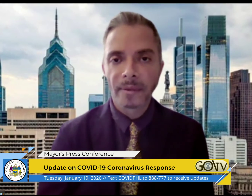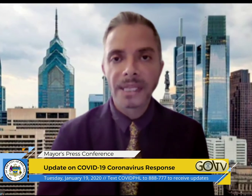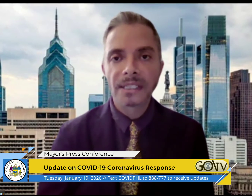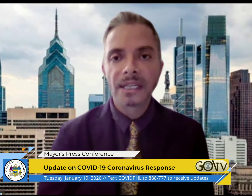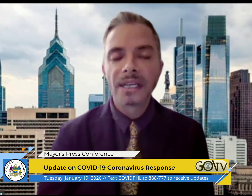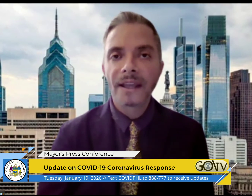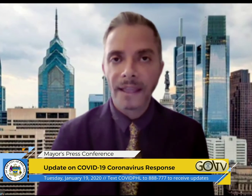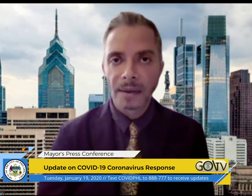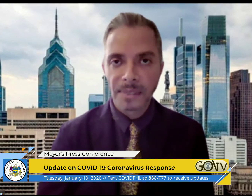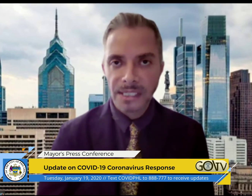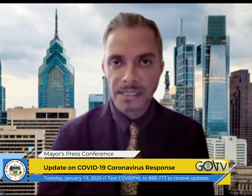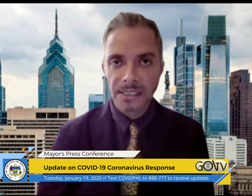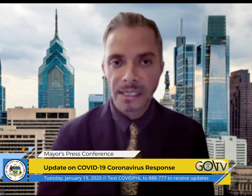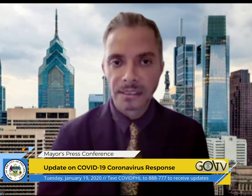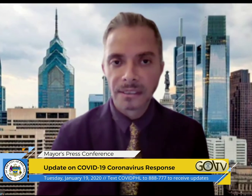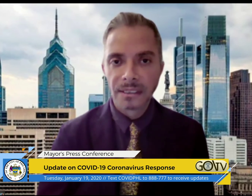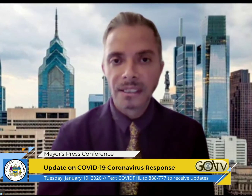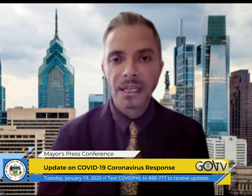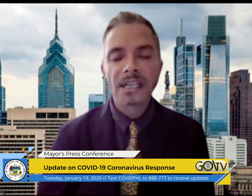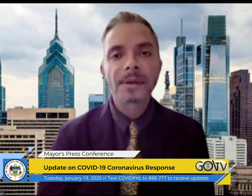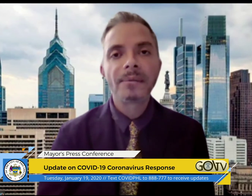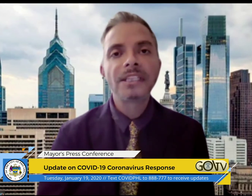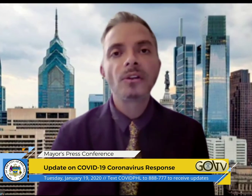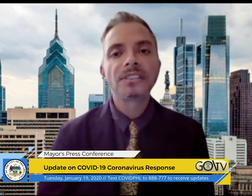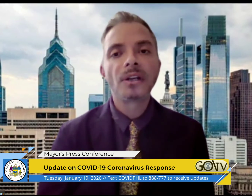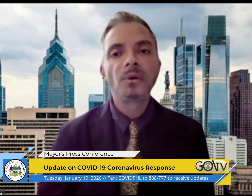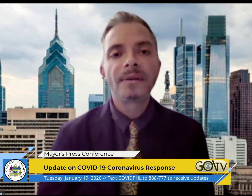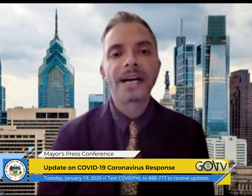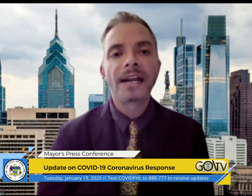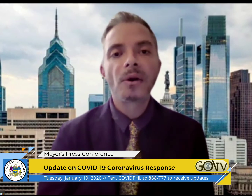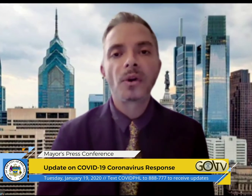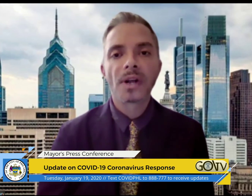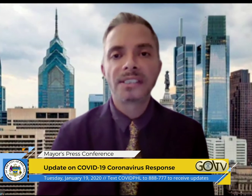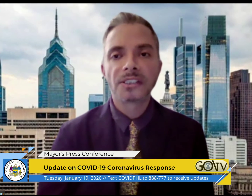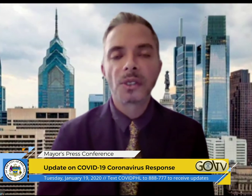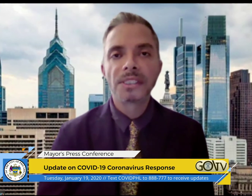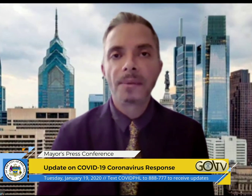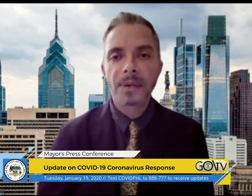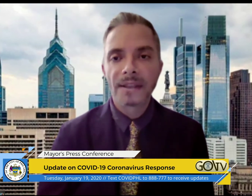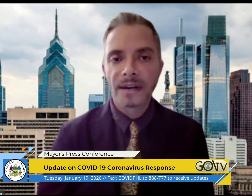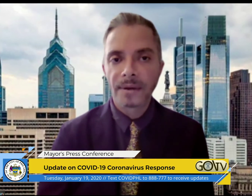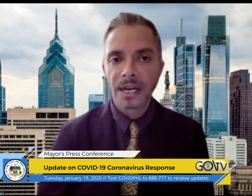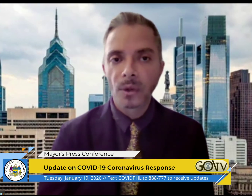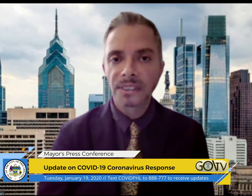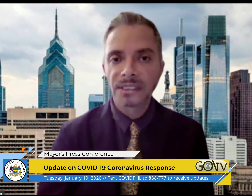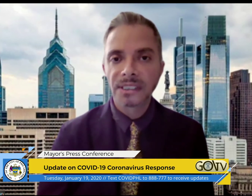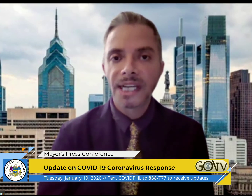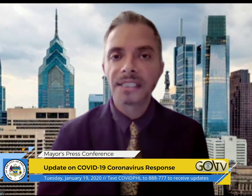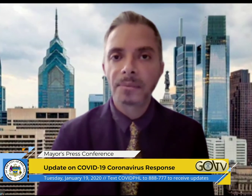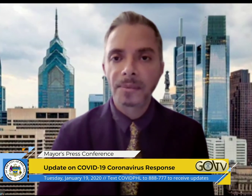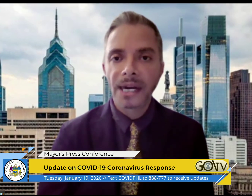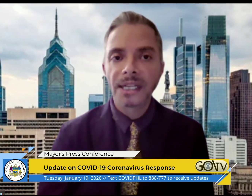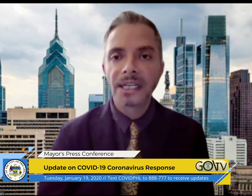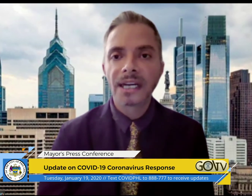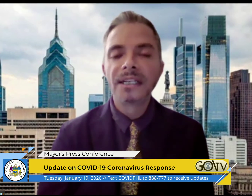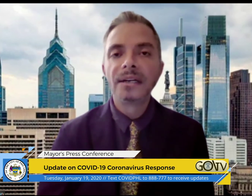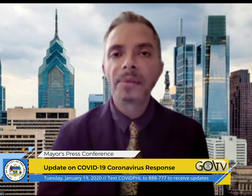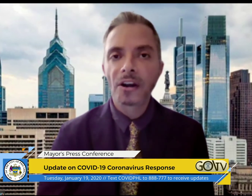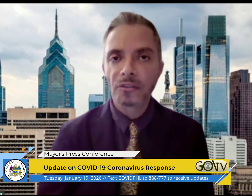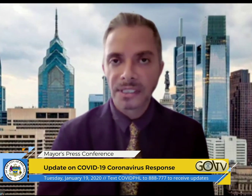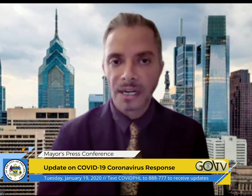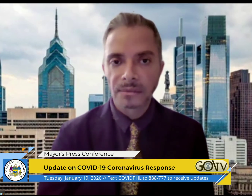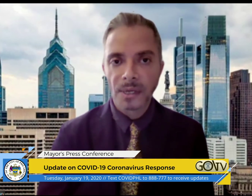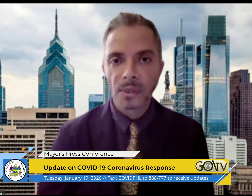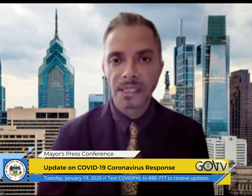pedimos nuevamente que tengan paciencia. El Departamento de Salud trabajará con organizaciones que emplean trabajadores esenciales de primera línea